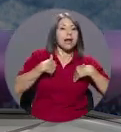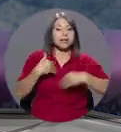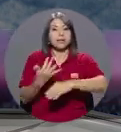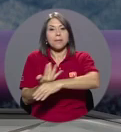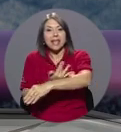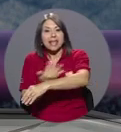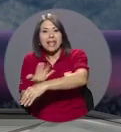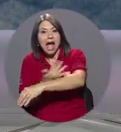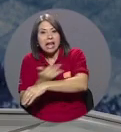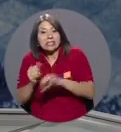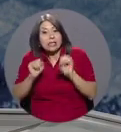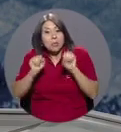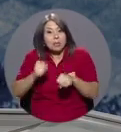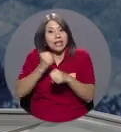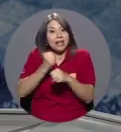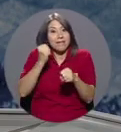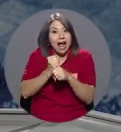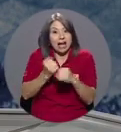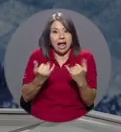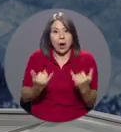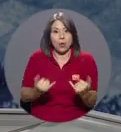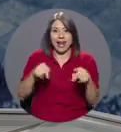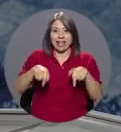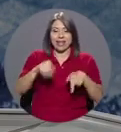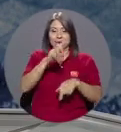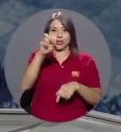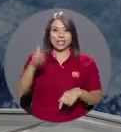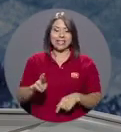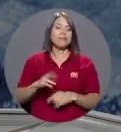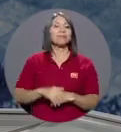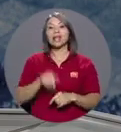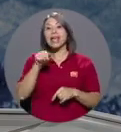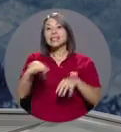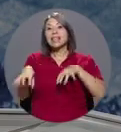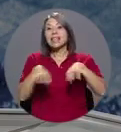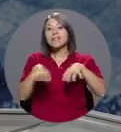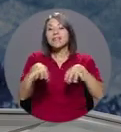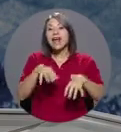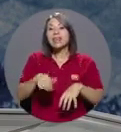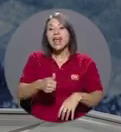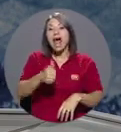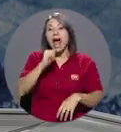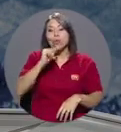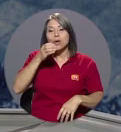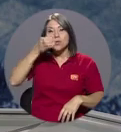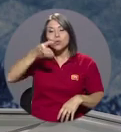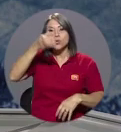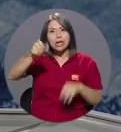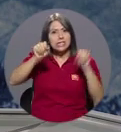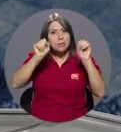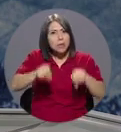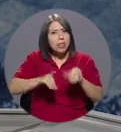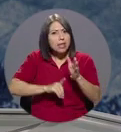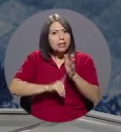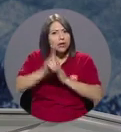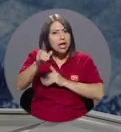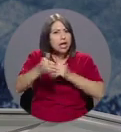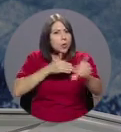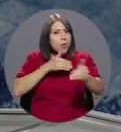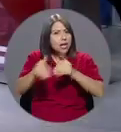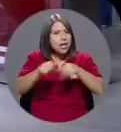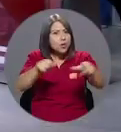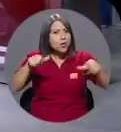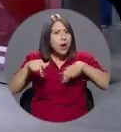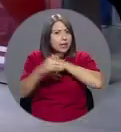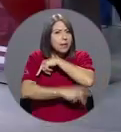animales como vegetales, en las que se podría trabajar en el país. Ahora, ¿esta actividad de la acuicultura se puede desarrollar en cualquier parte de Costa